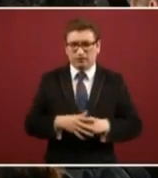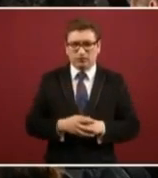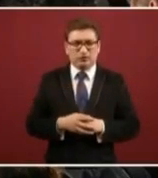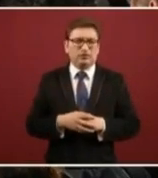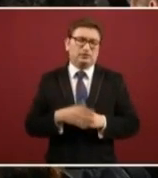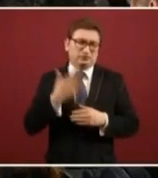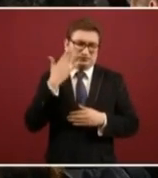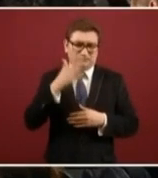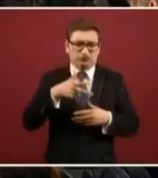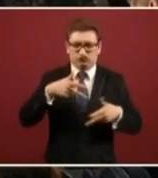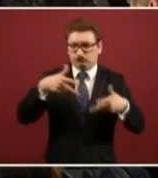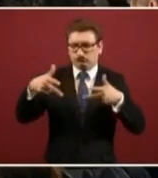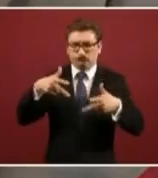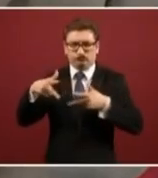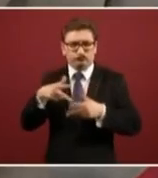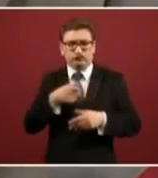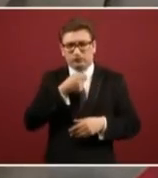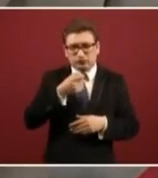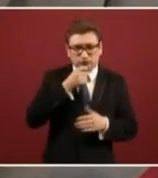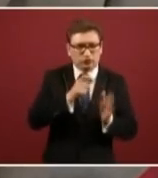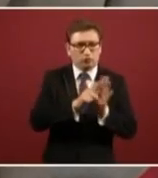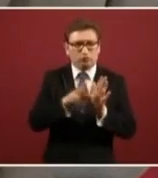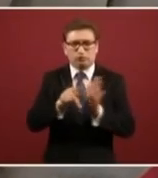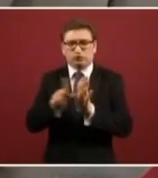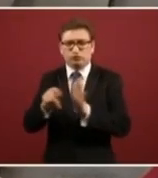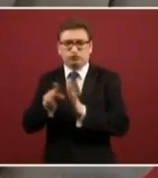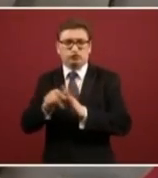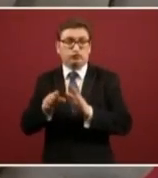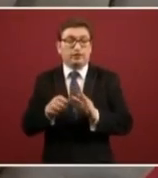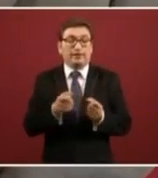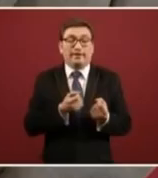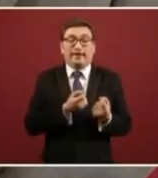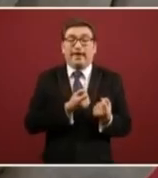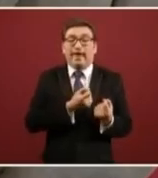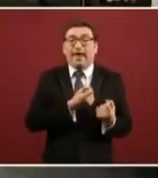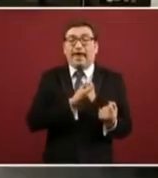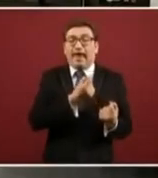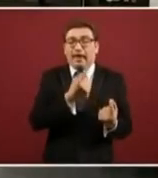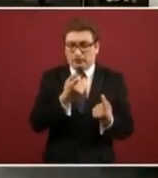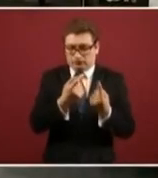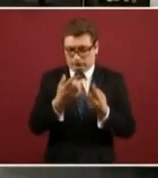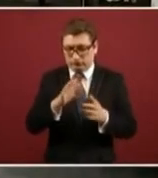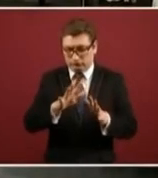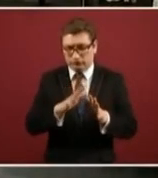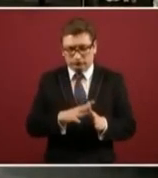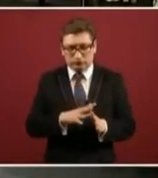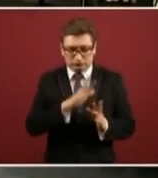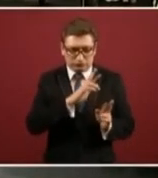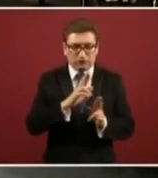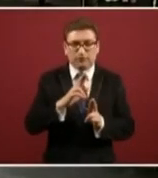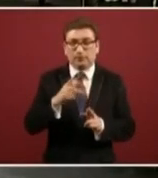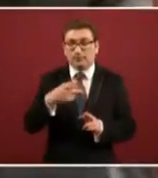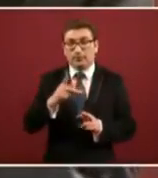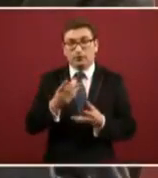Los medios, con honrosas excepciones, pero casi así,